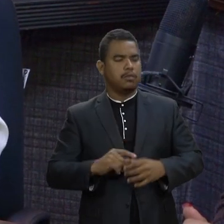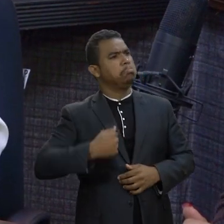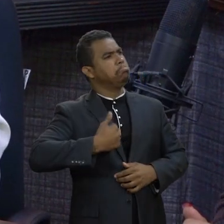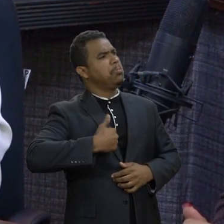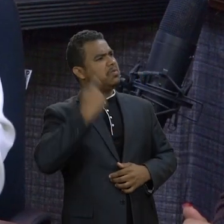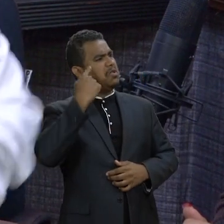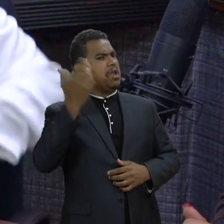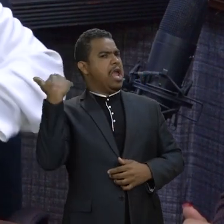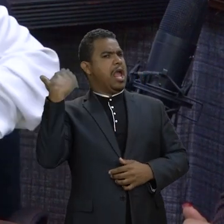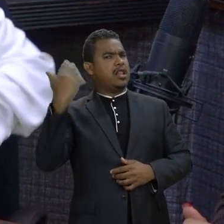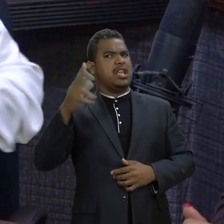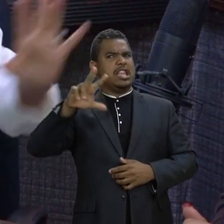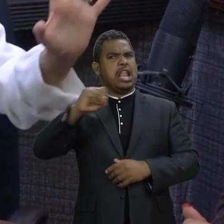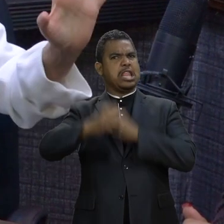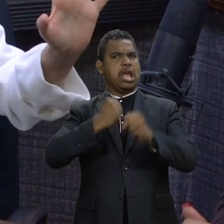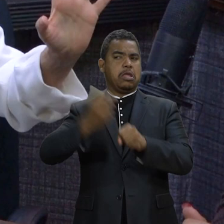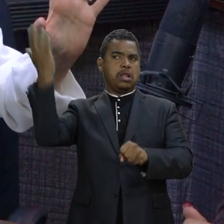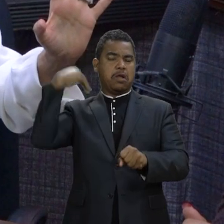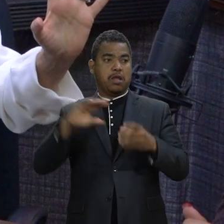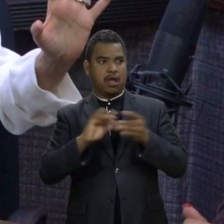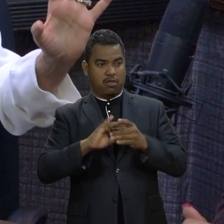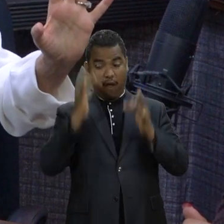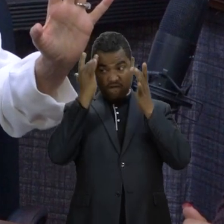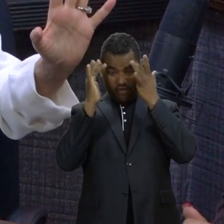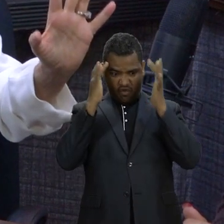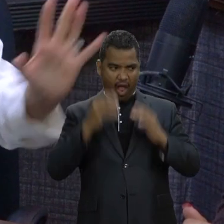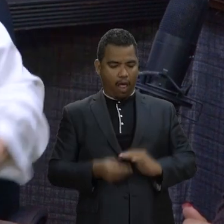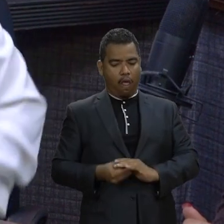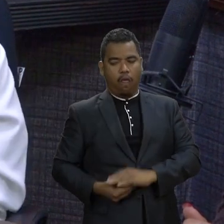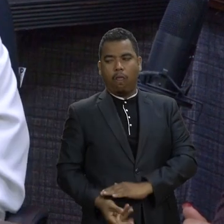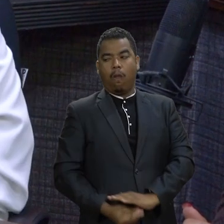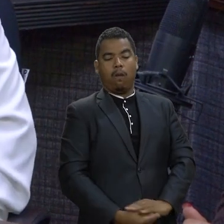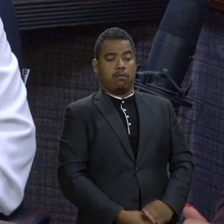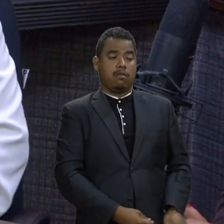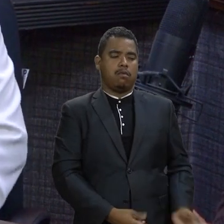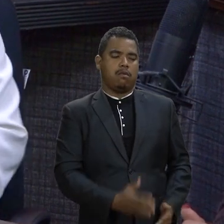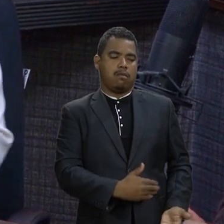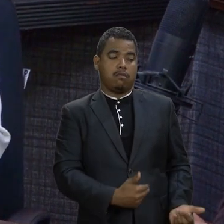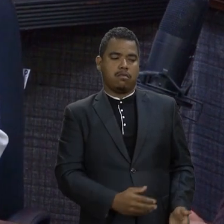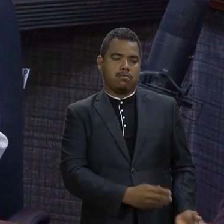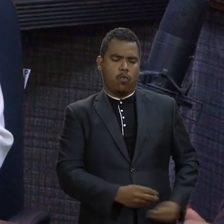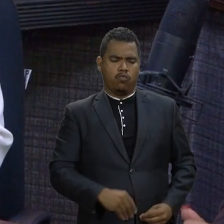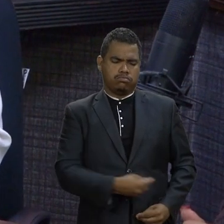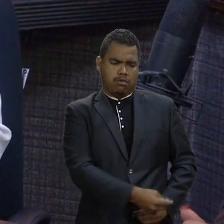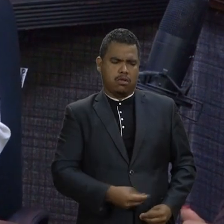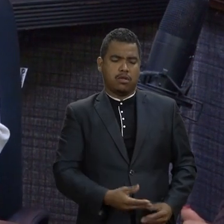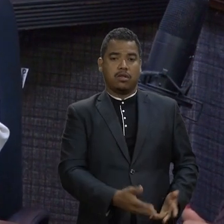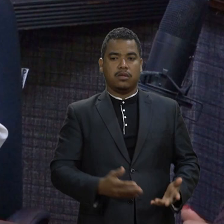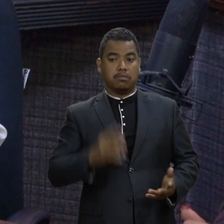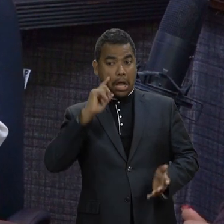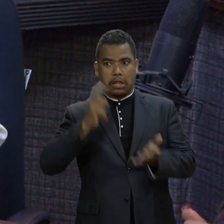conciencia, pues yo pienso que le dio un rumbo totalmente diferente a la situación. Y ahora yo percibo